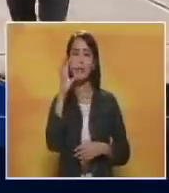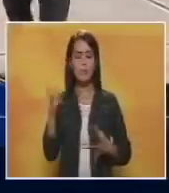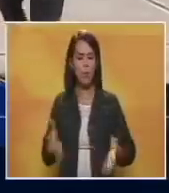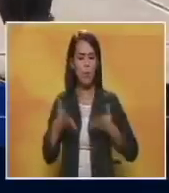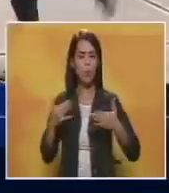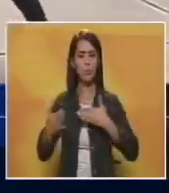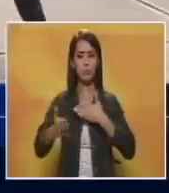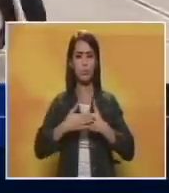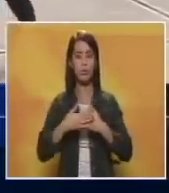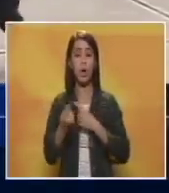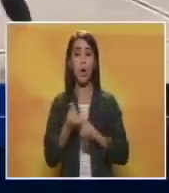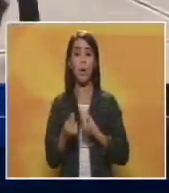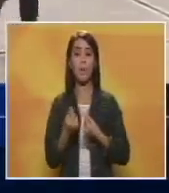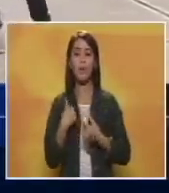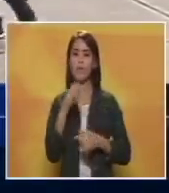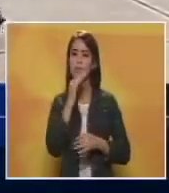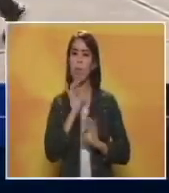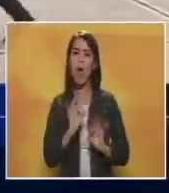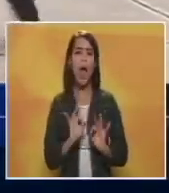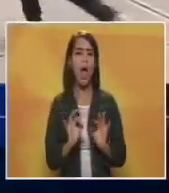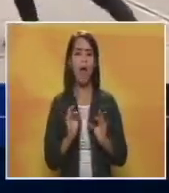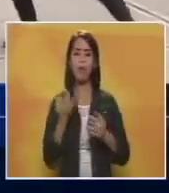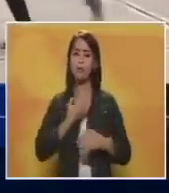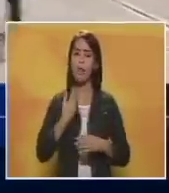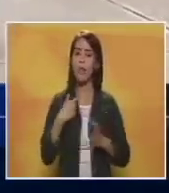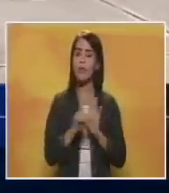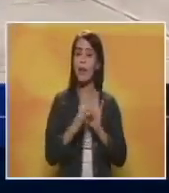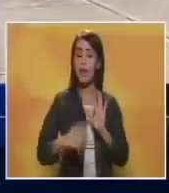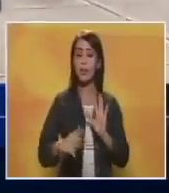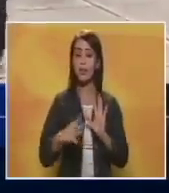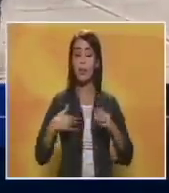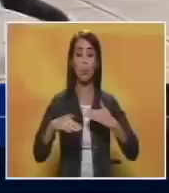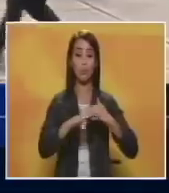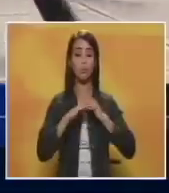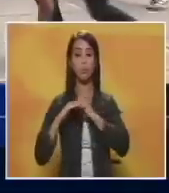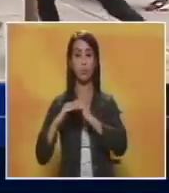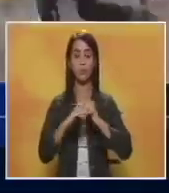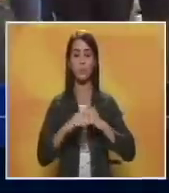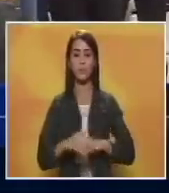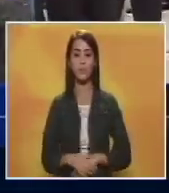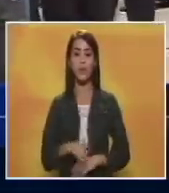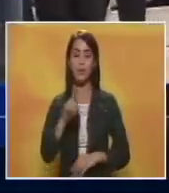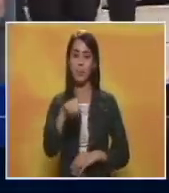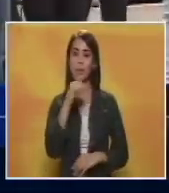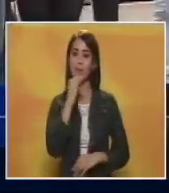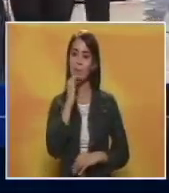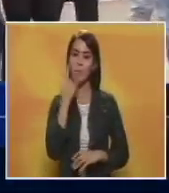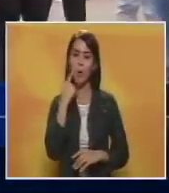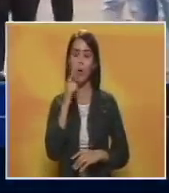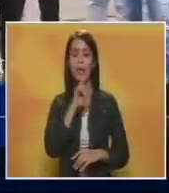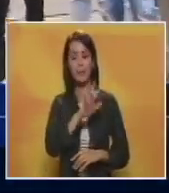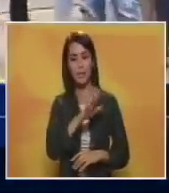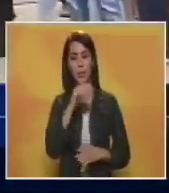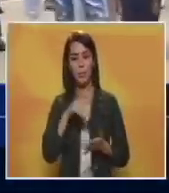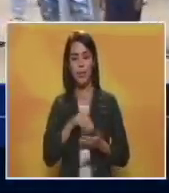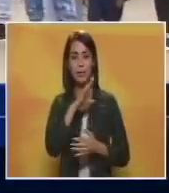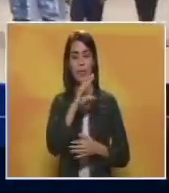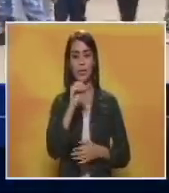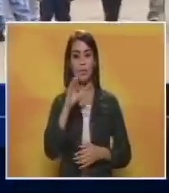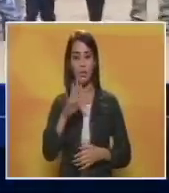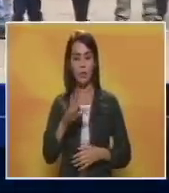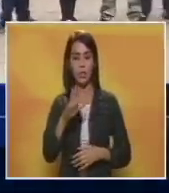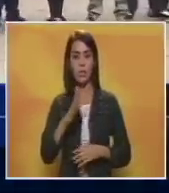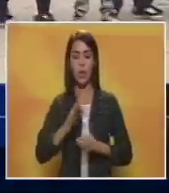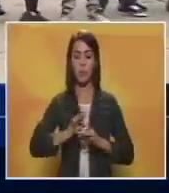promueven el bloqueo económico no garantizan ese derecho a todos por igual. Asimismo, informó informó que ya asciende a 5.505